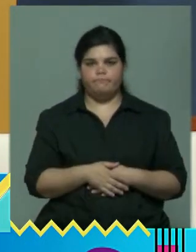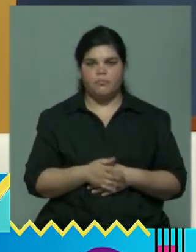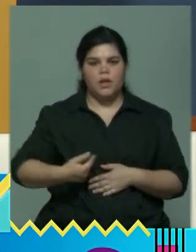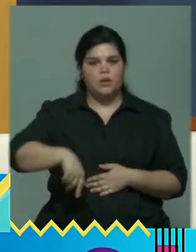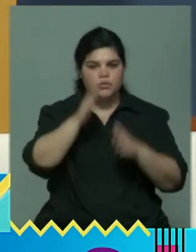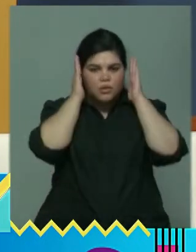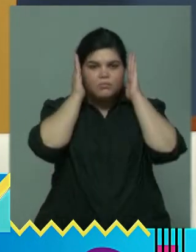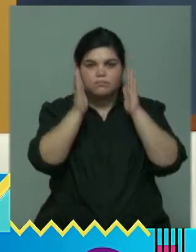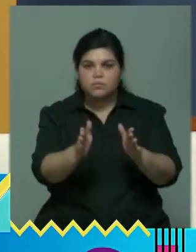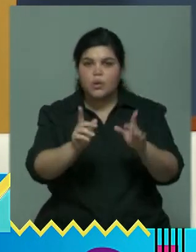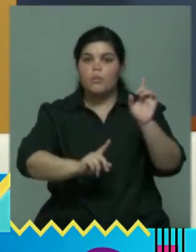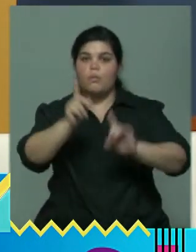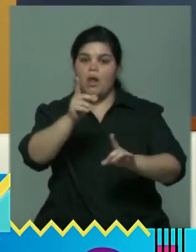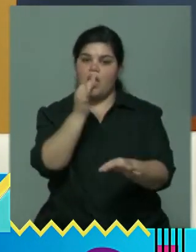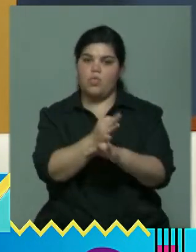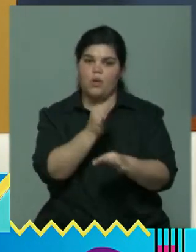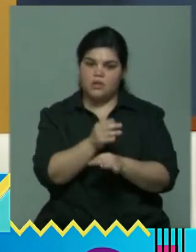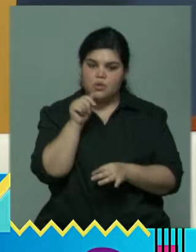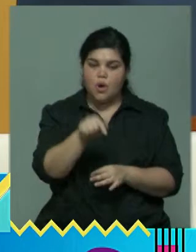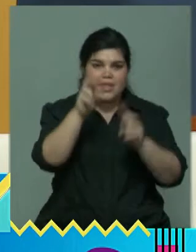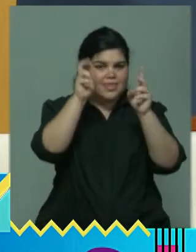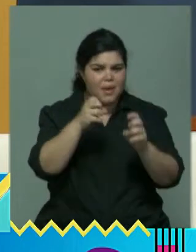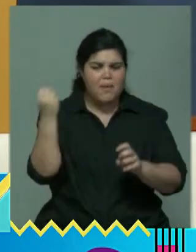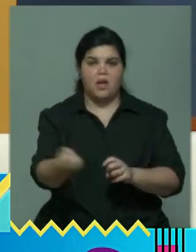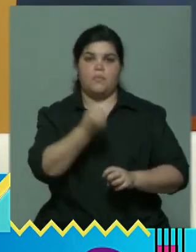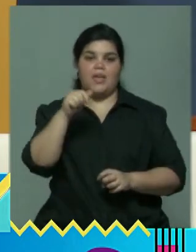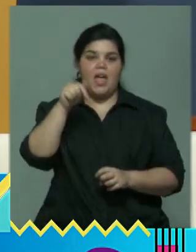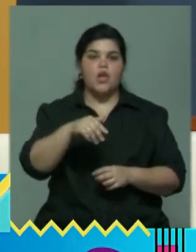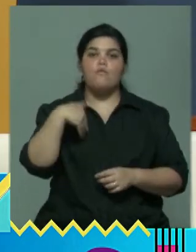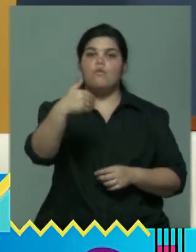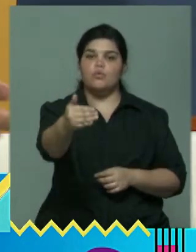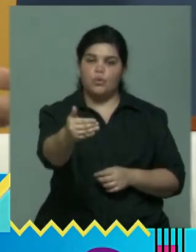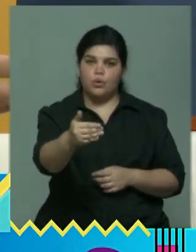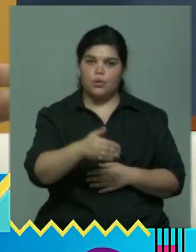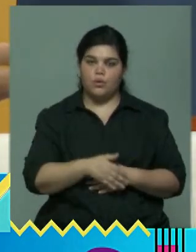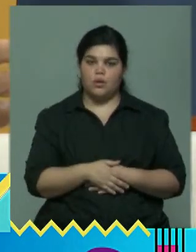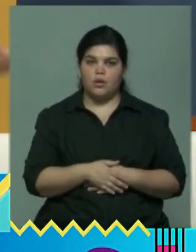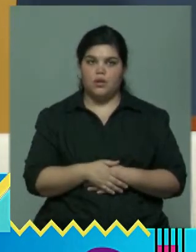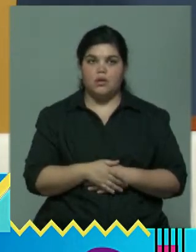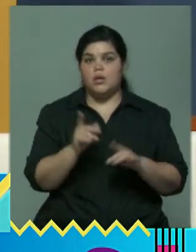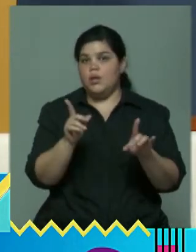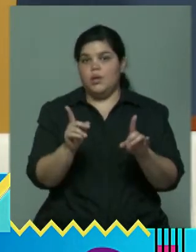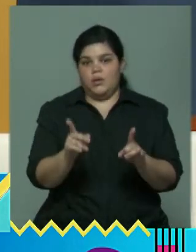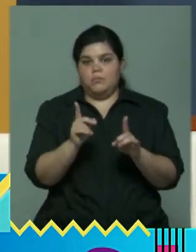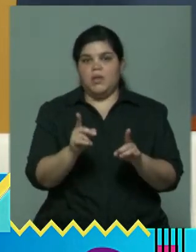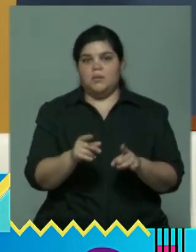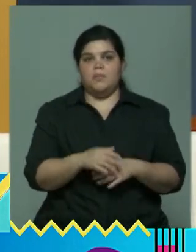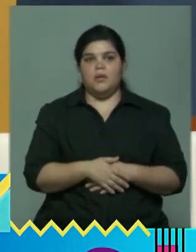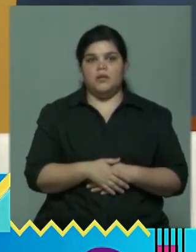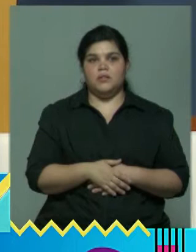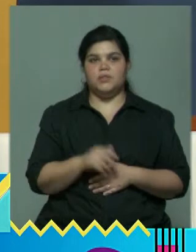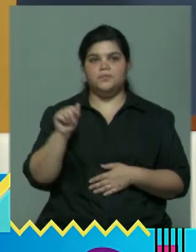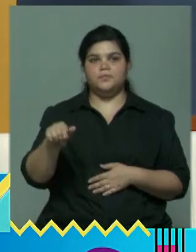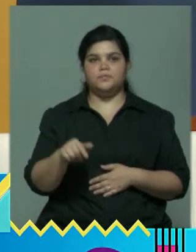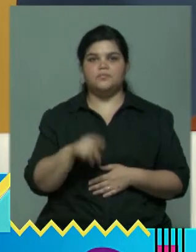en la educación, ¿sí? Porque es donde se genera también todo lo que son los conocimientos futuros. Digo, como planteamos que arrancamos la charla citando a Charlie, que decía desprejuiciados